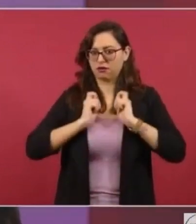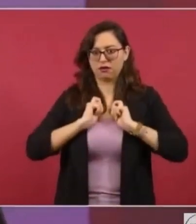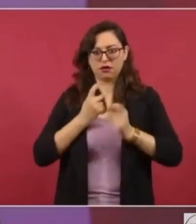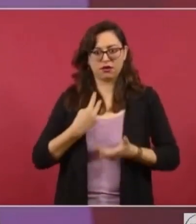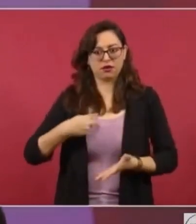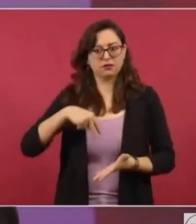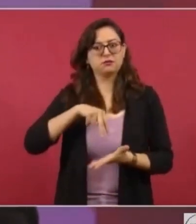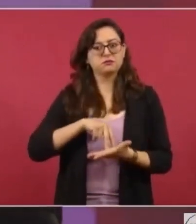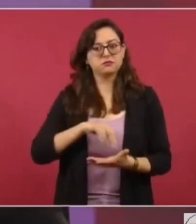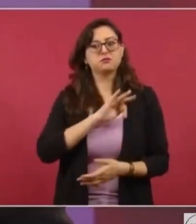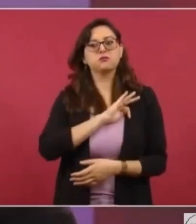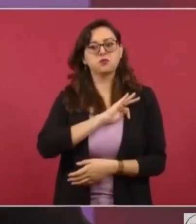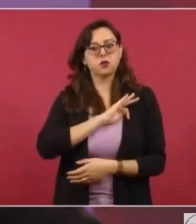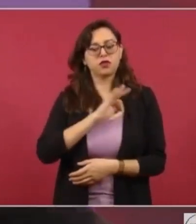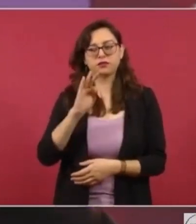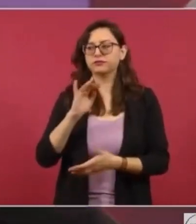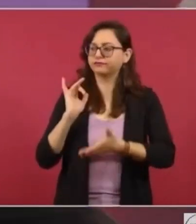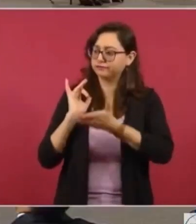empezar con las noticias falsas.